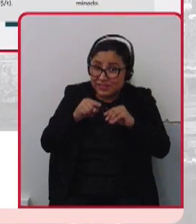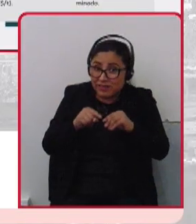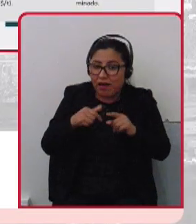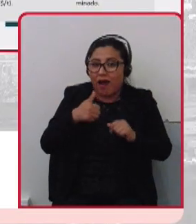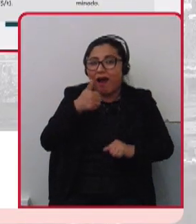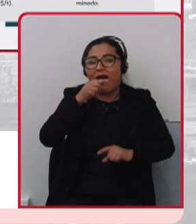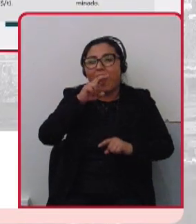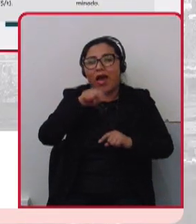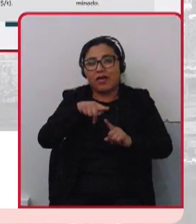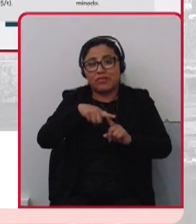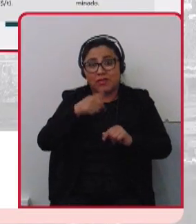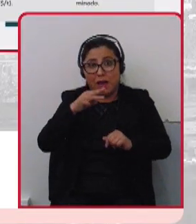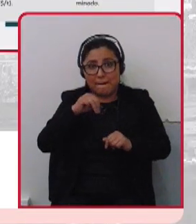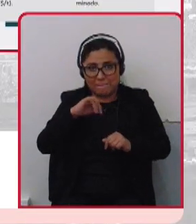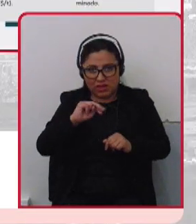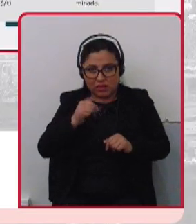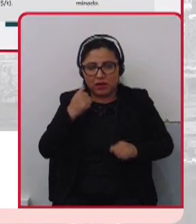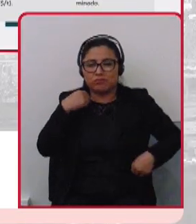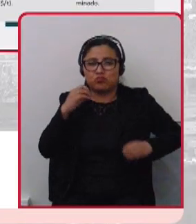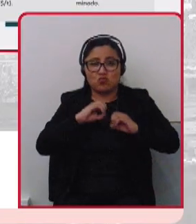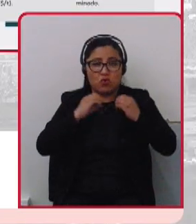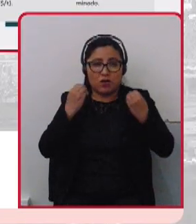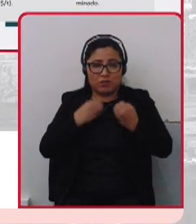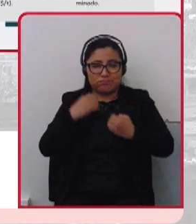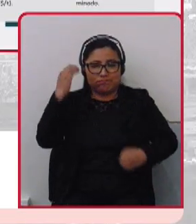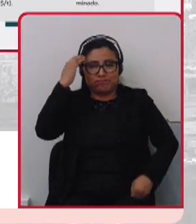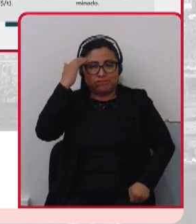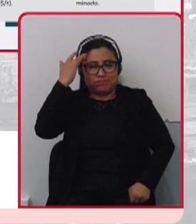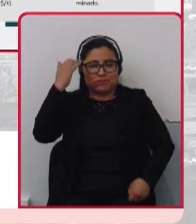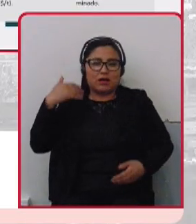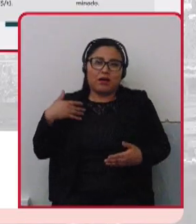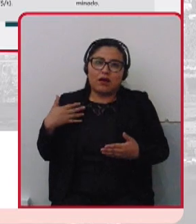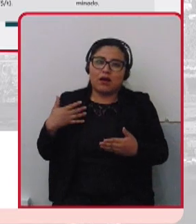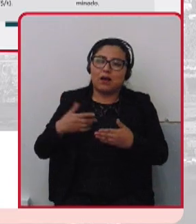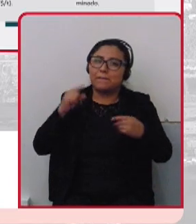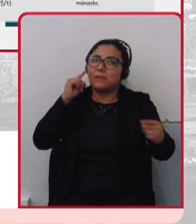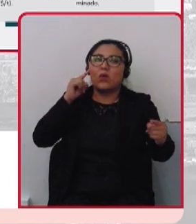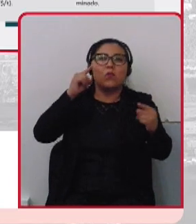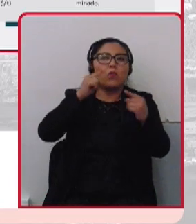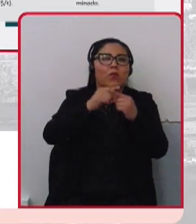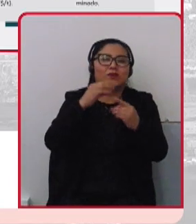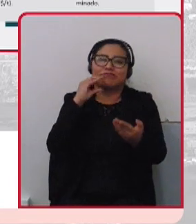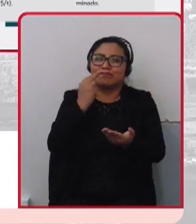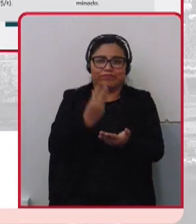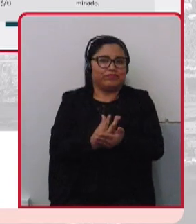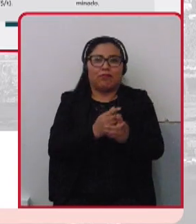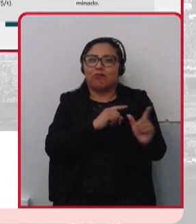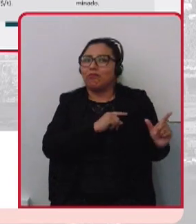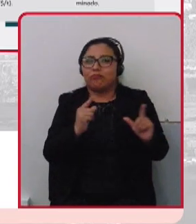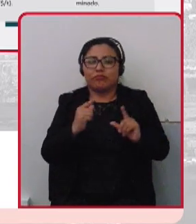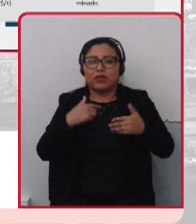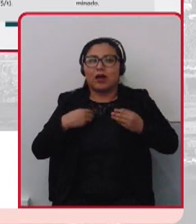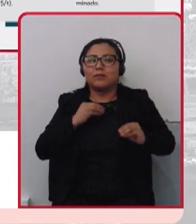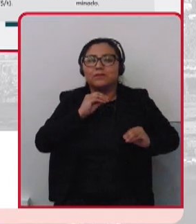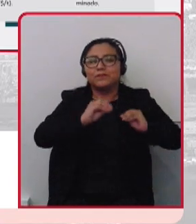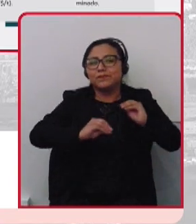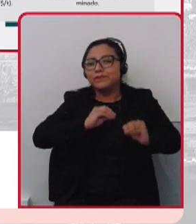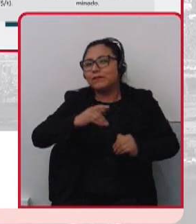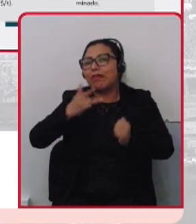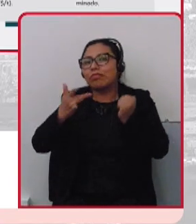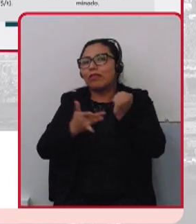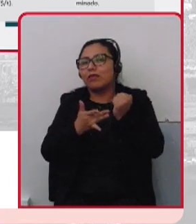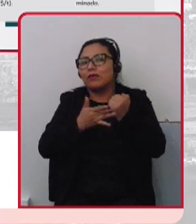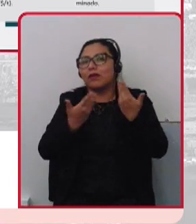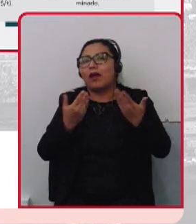como organización, a lo largo de su vida útil, tiene propuesto la implementación de distintas tecnologías que ayuden